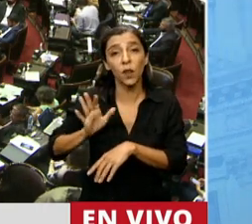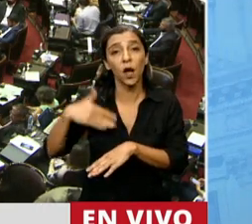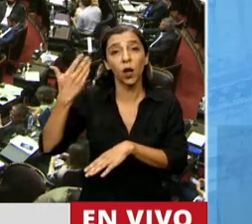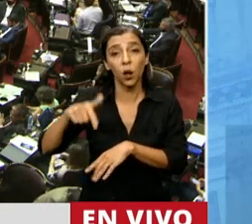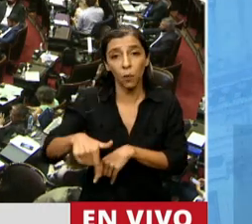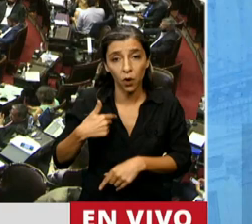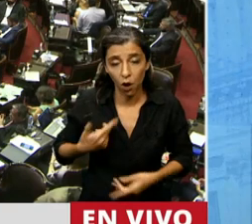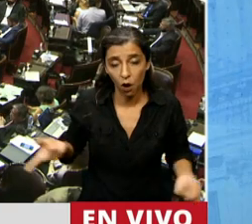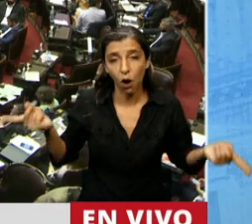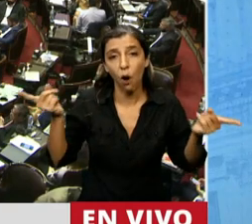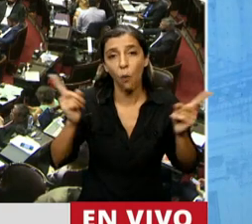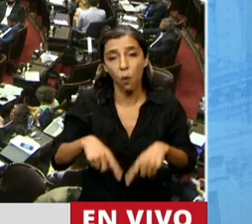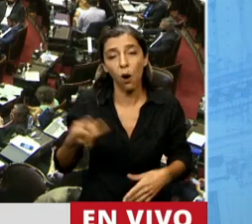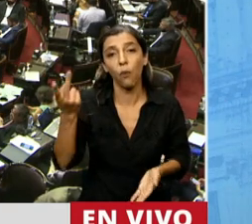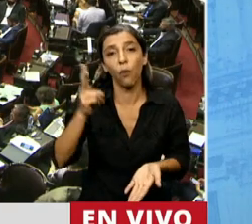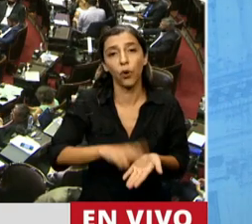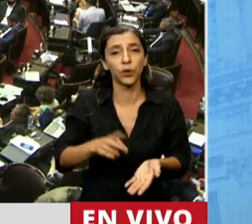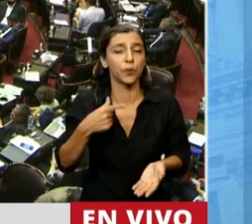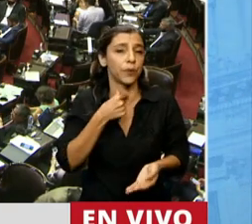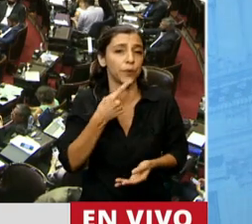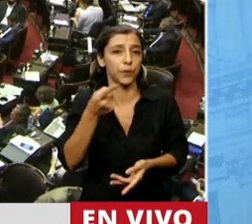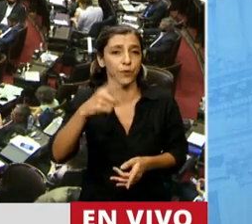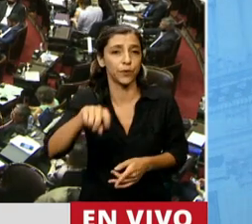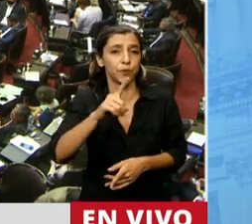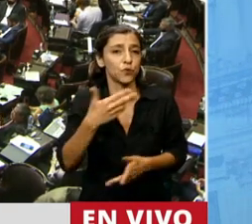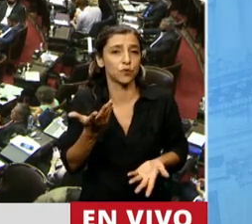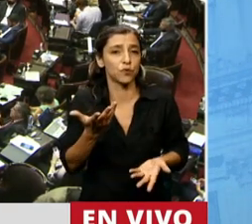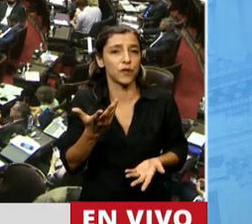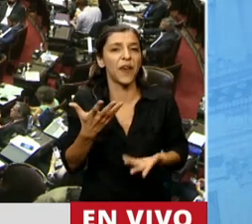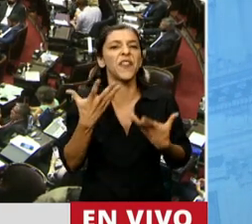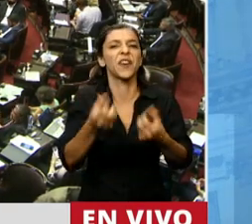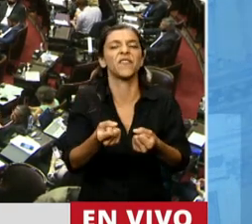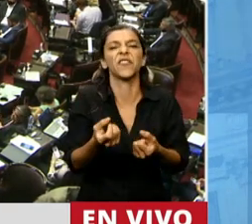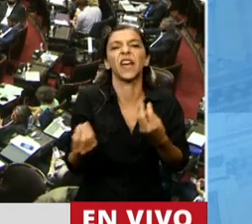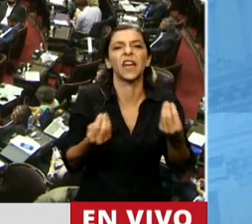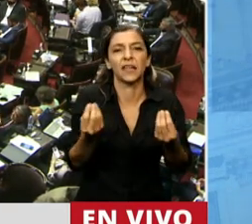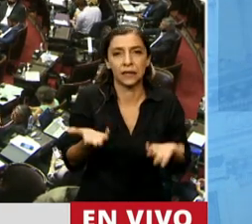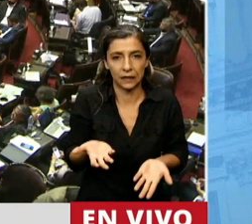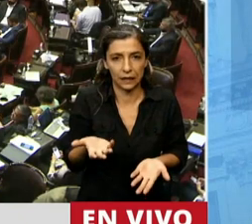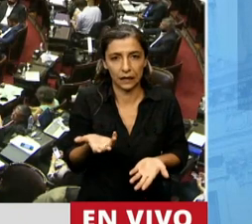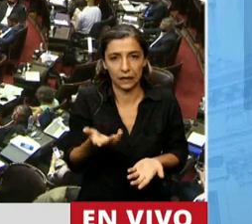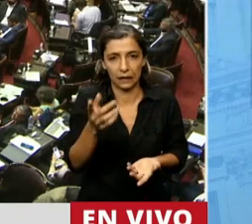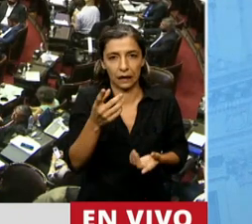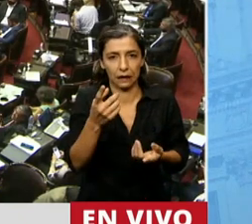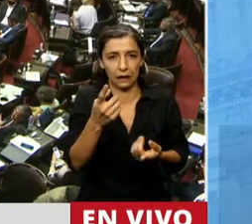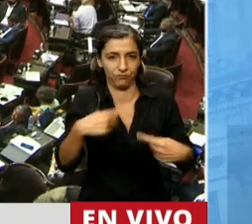están defendidos su privilegios porque escucho hablar algunos dirigentes sindicales que